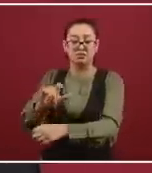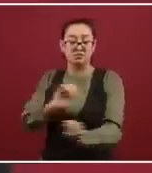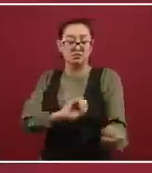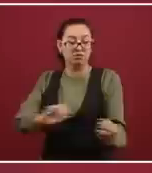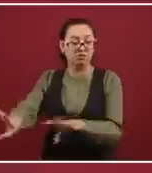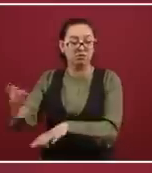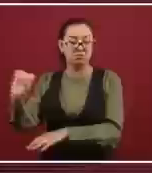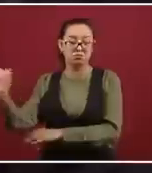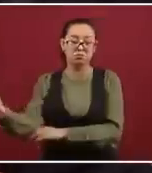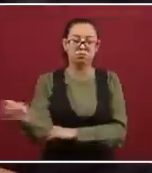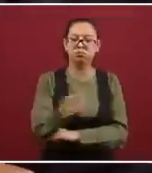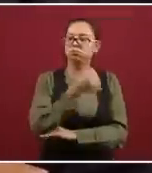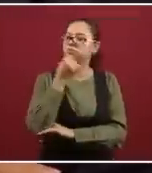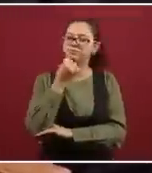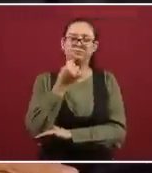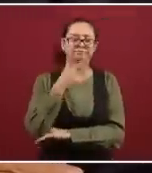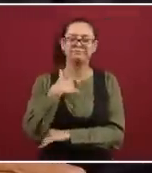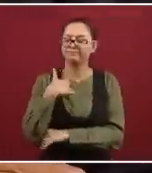los vamos a abrazar,